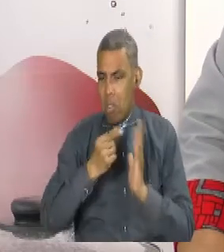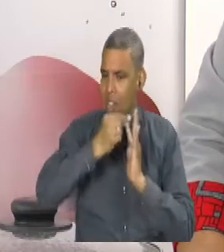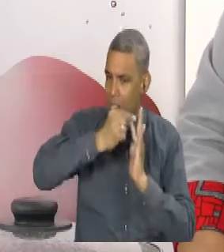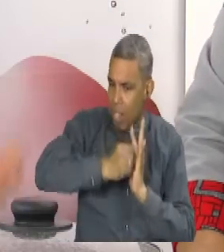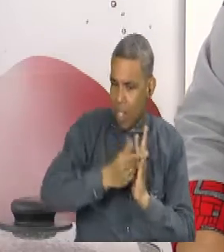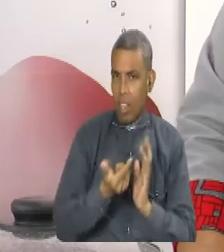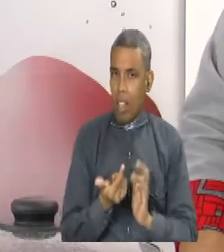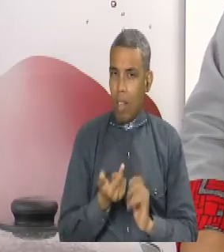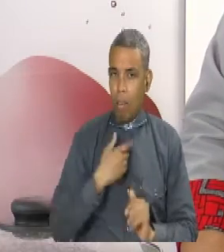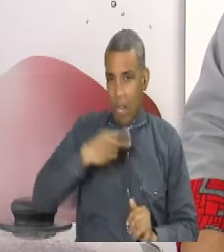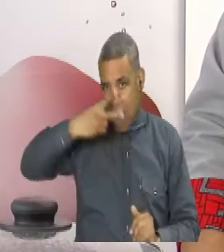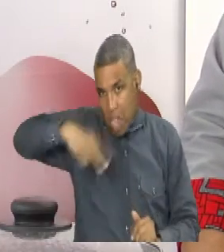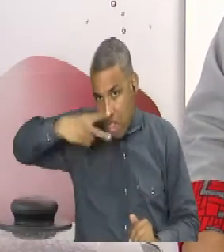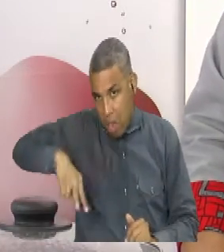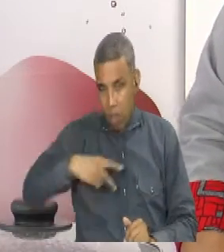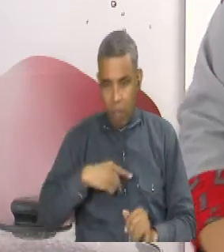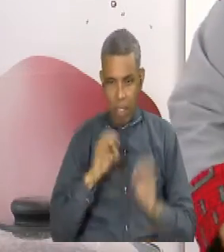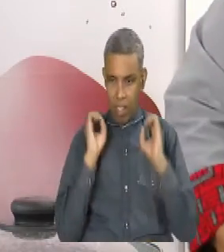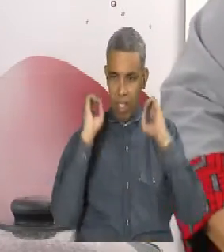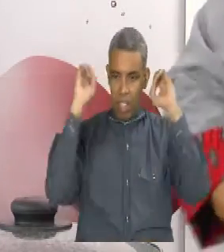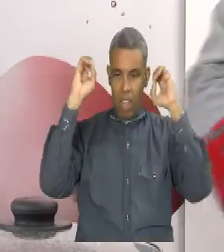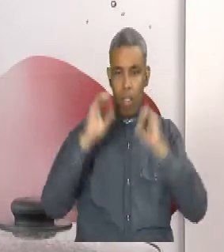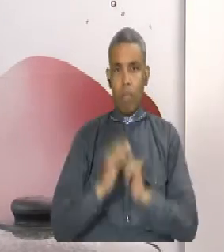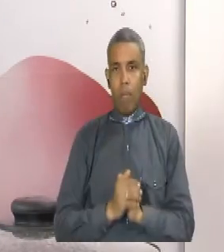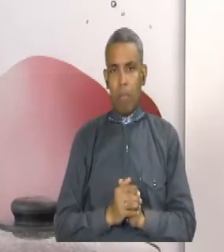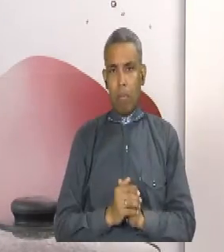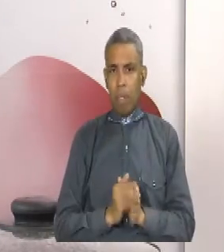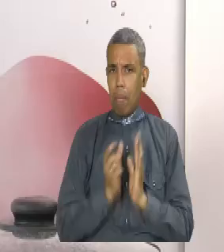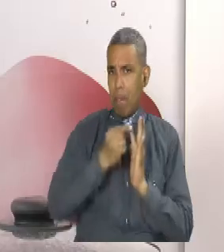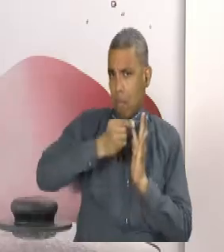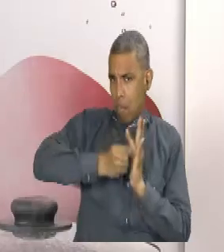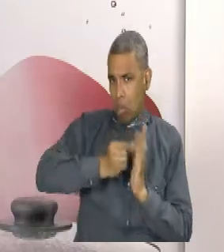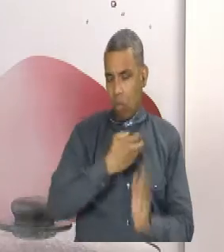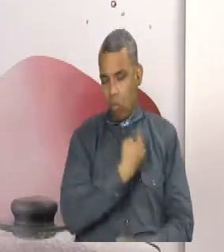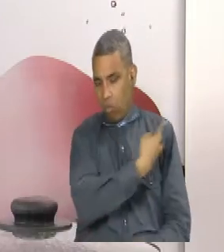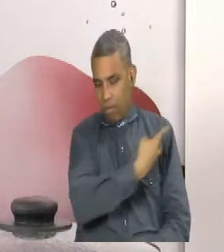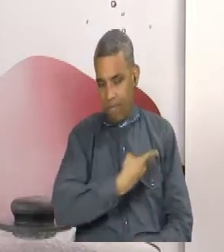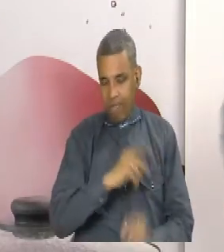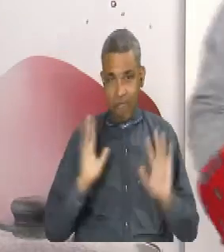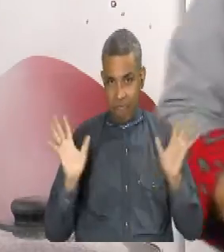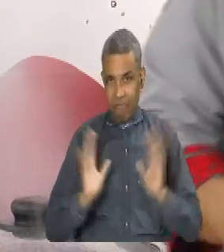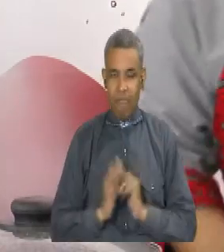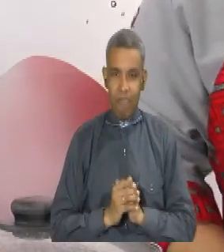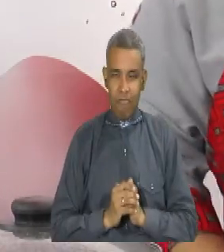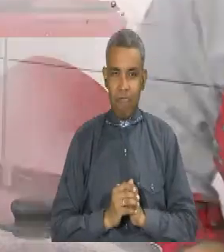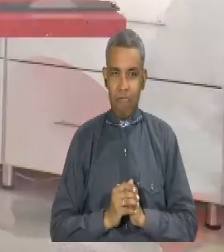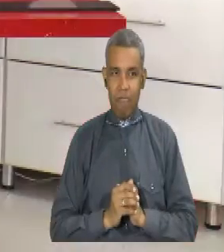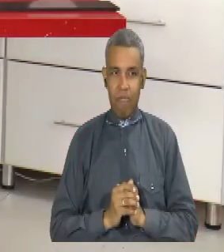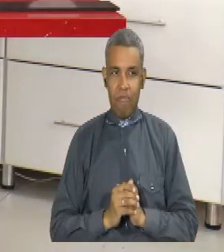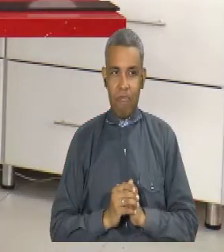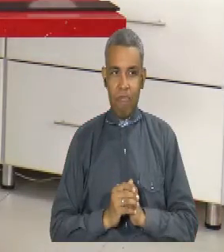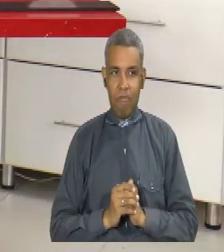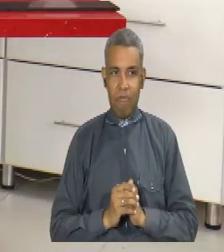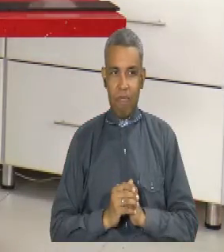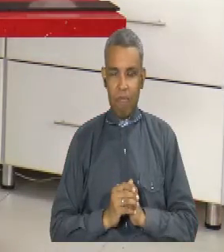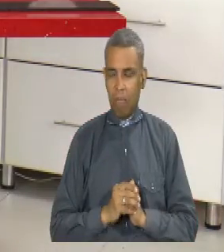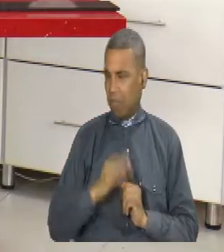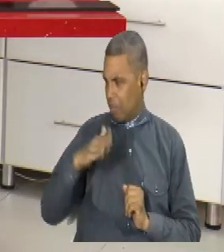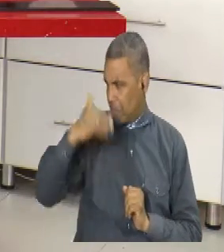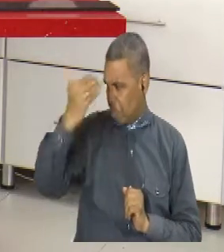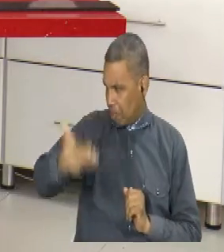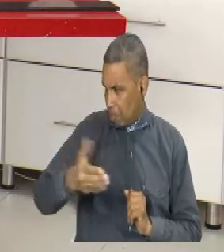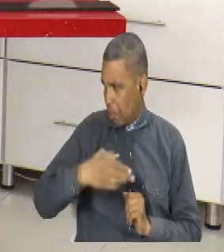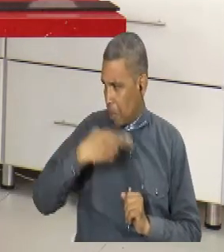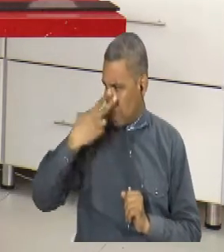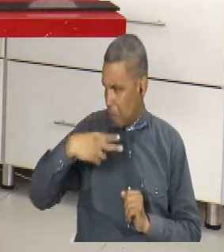mi familia pues... por ahora somos solo mi esposo y yo. Bueno, ya vendrán los hijos, si Dios lo permite,